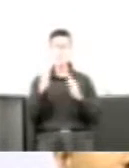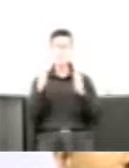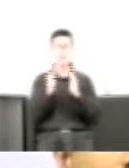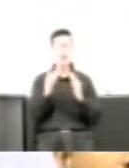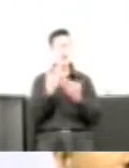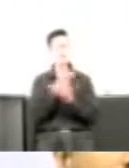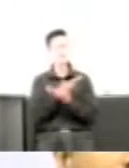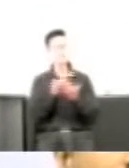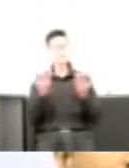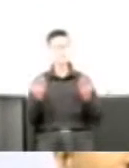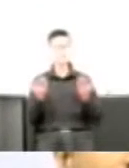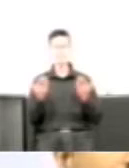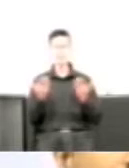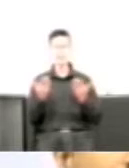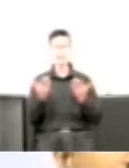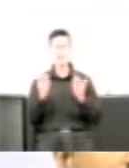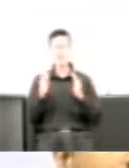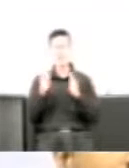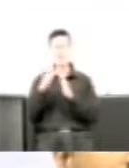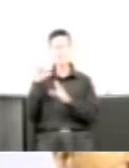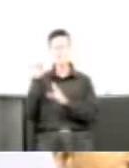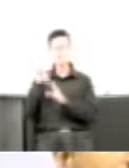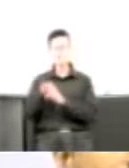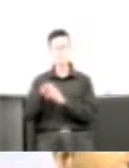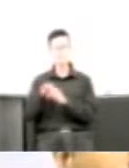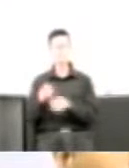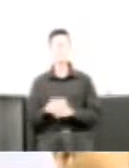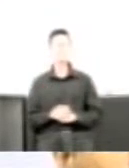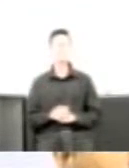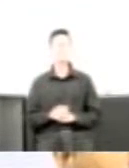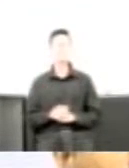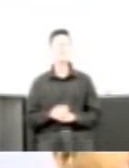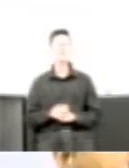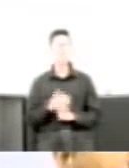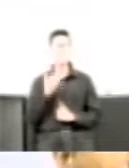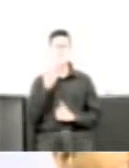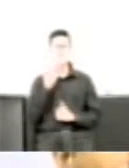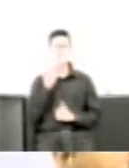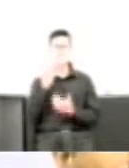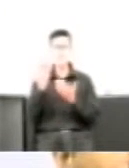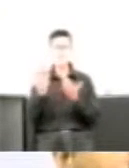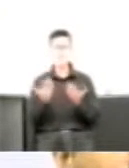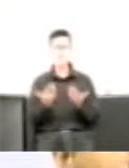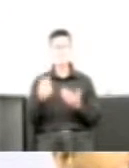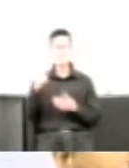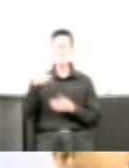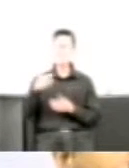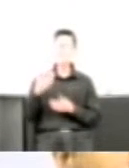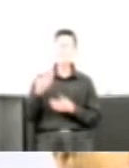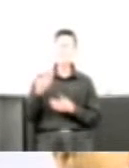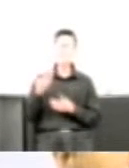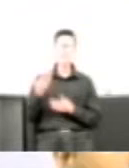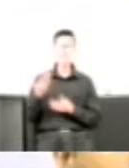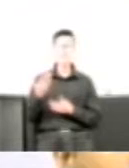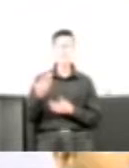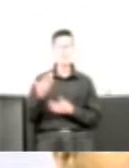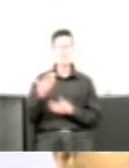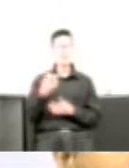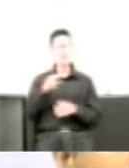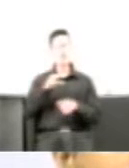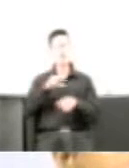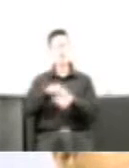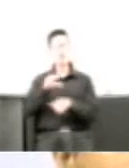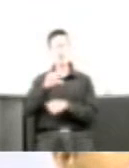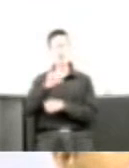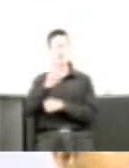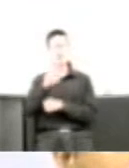también casa de la democracia. Quiero empezar por dar la bienvenida y agradecer la presencia aquí del doctor Oniel Francisco